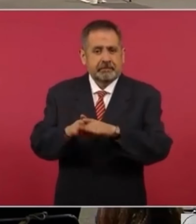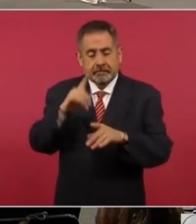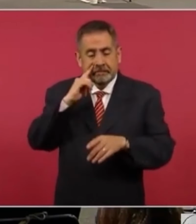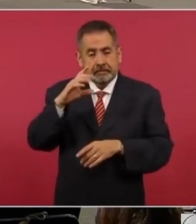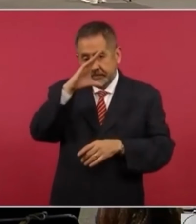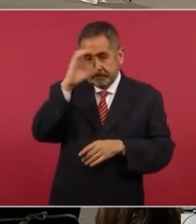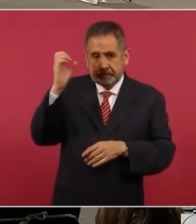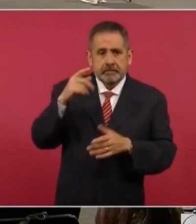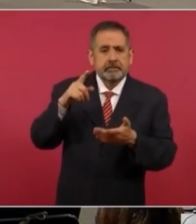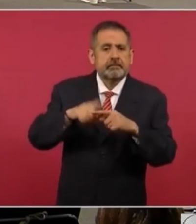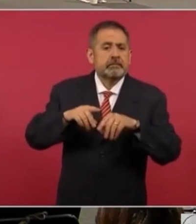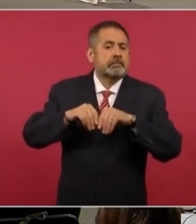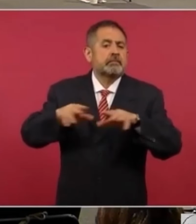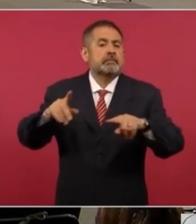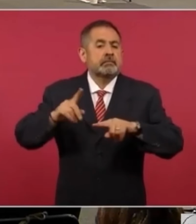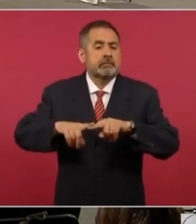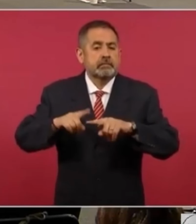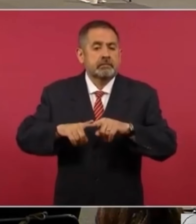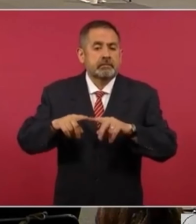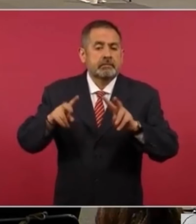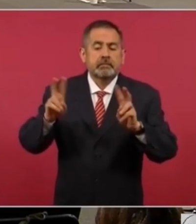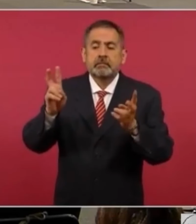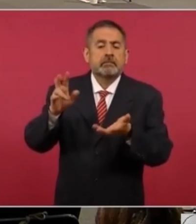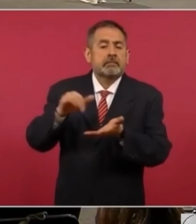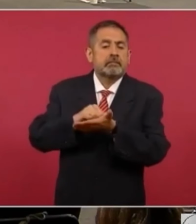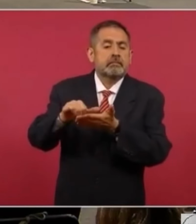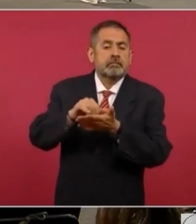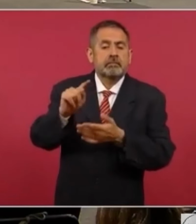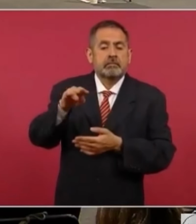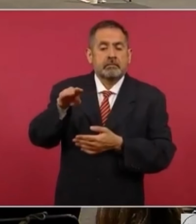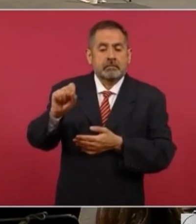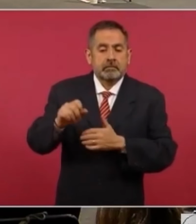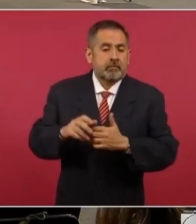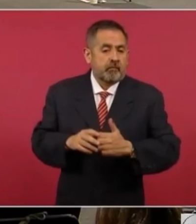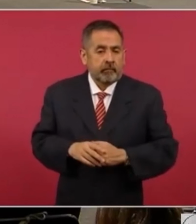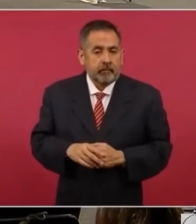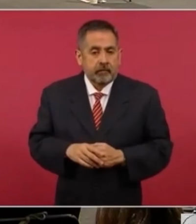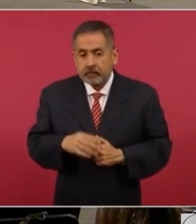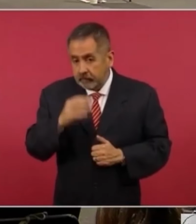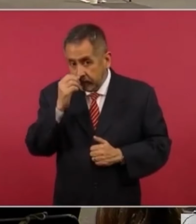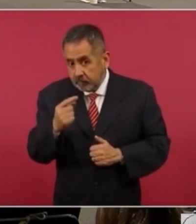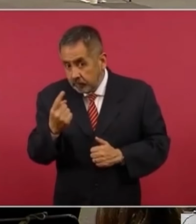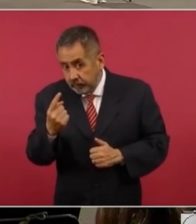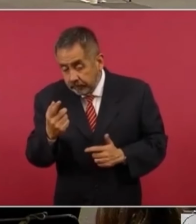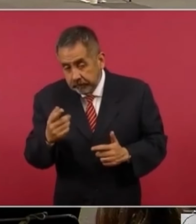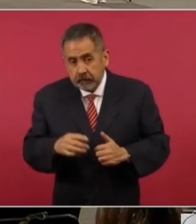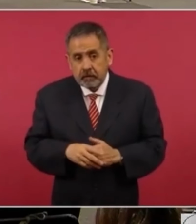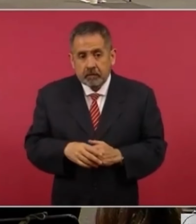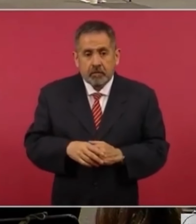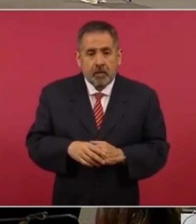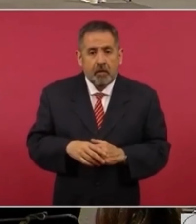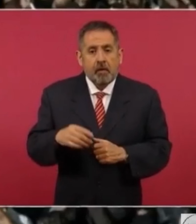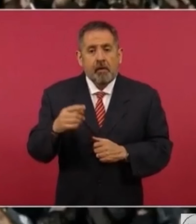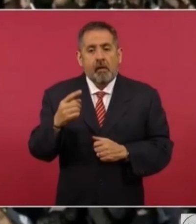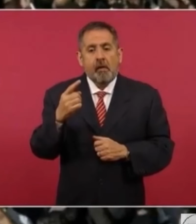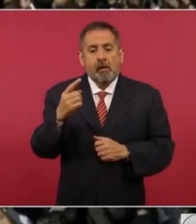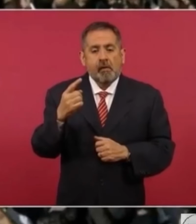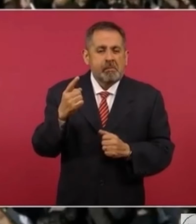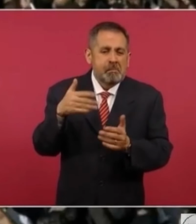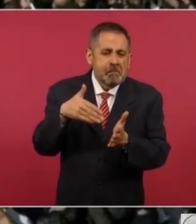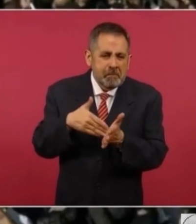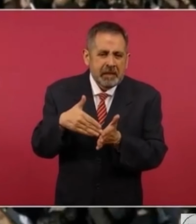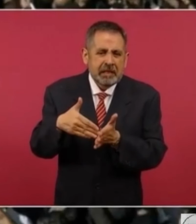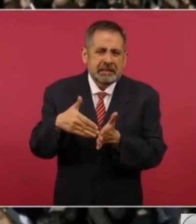foto publicada por The New York Times para mostrar que no fue uno, sino cientos de